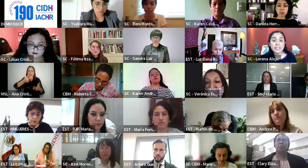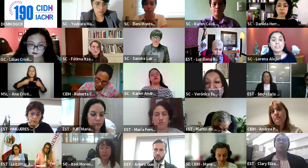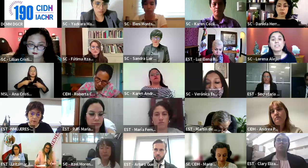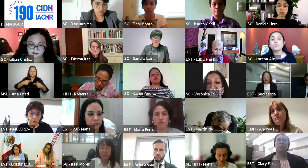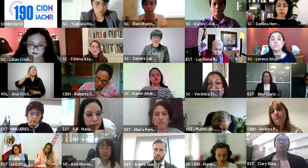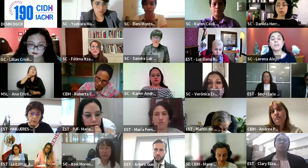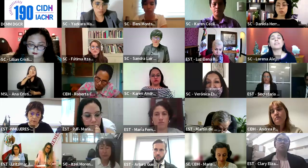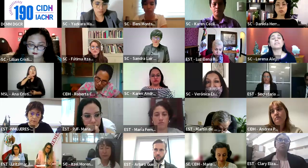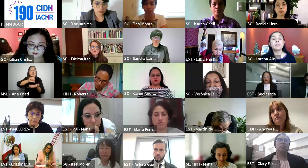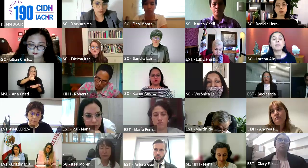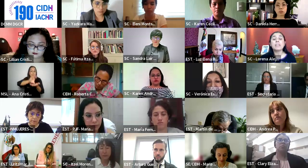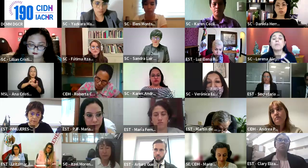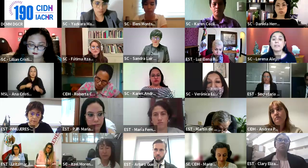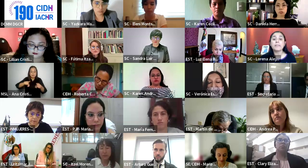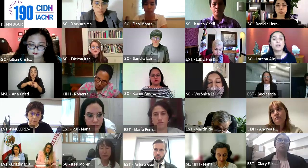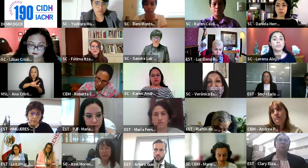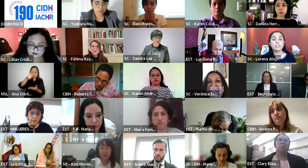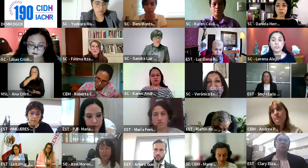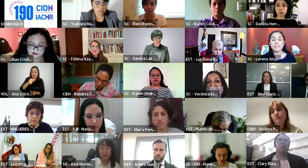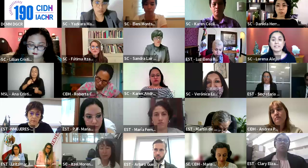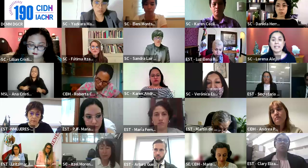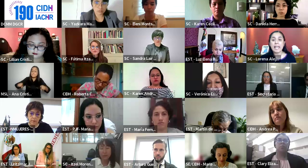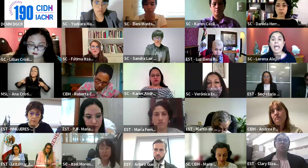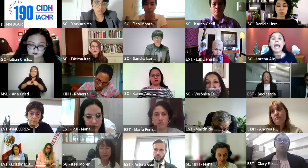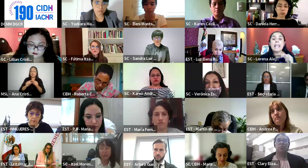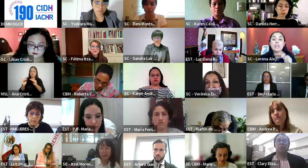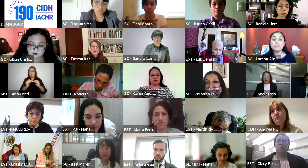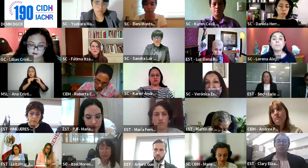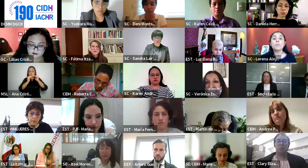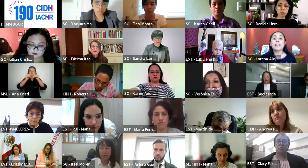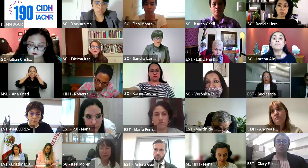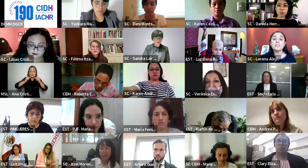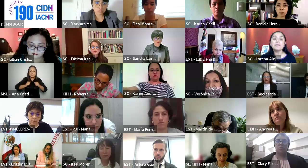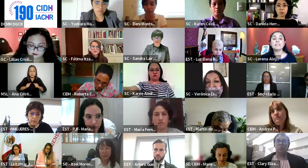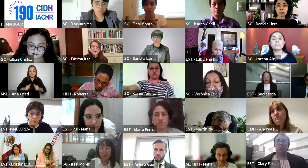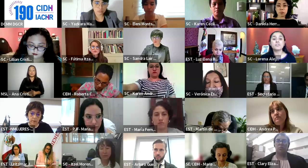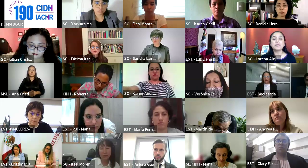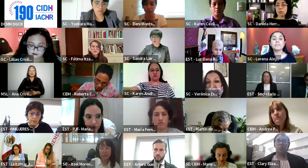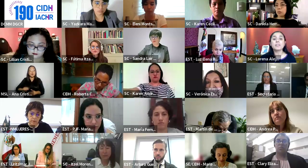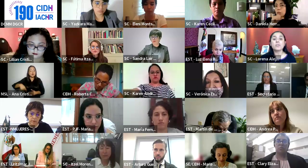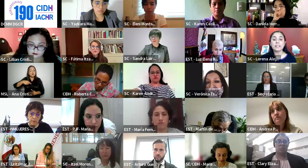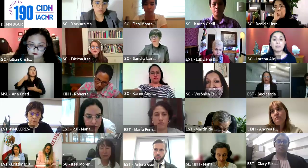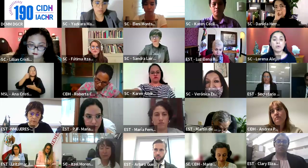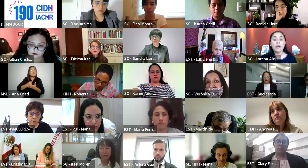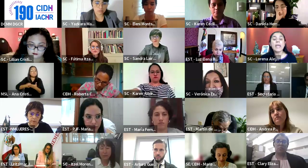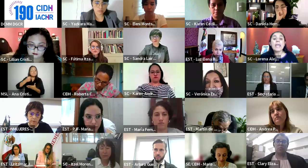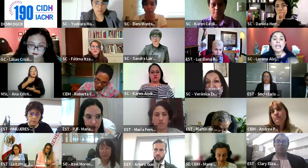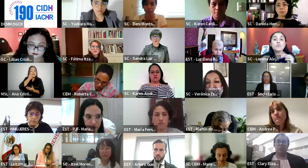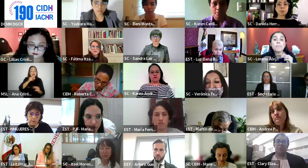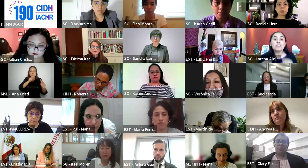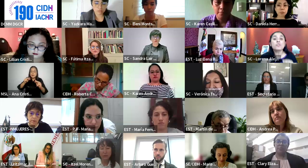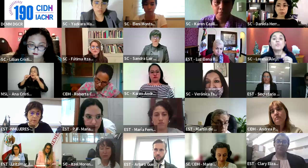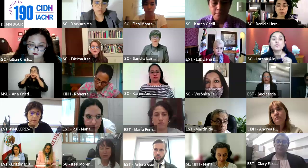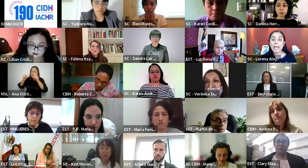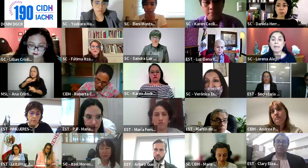ser vistas y escuchadas en igualdad de condiciones. La lucha por la visibilización de este colectivo